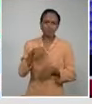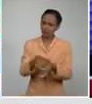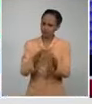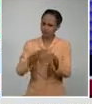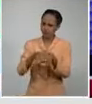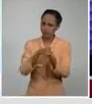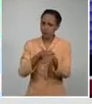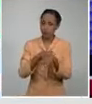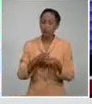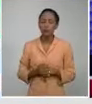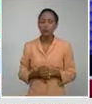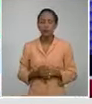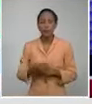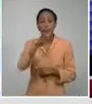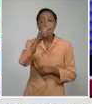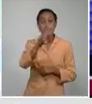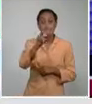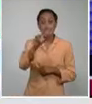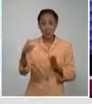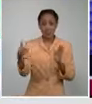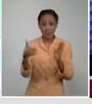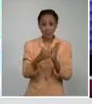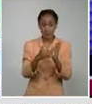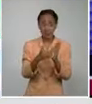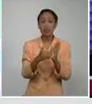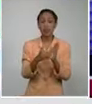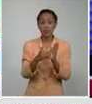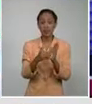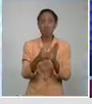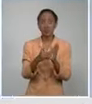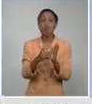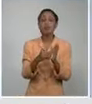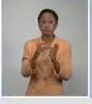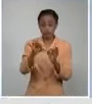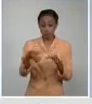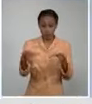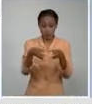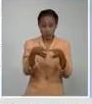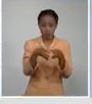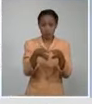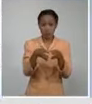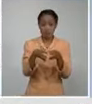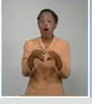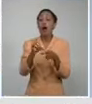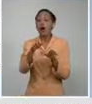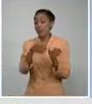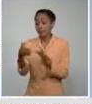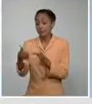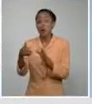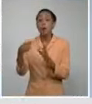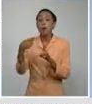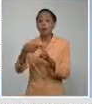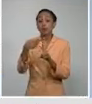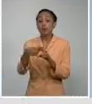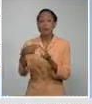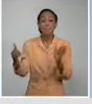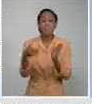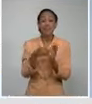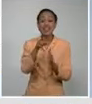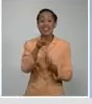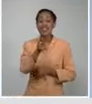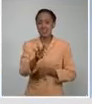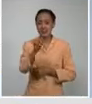estos 20.000 resultaron positivas 1.013 personas con la COVID-19, cifra